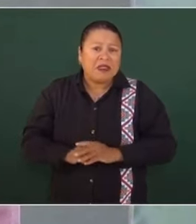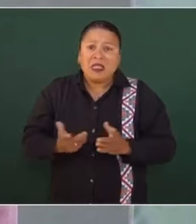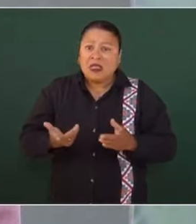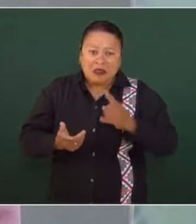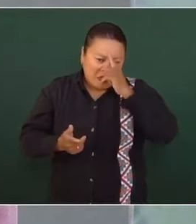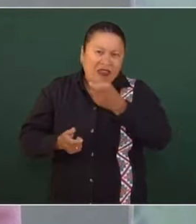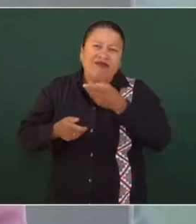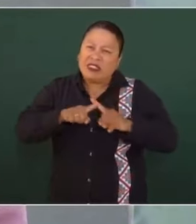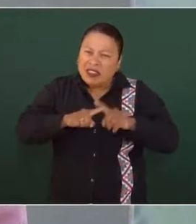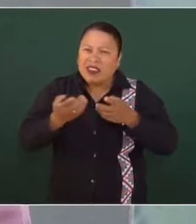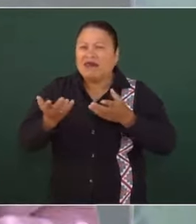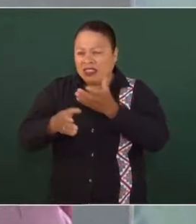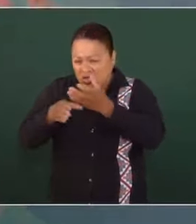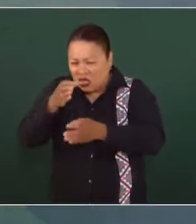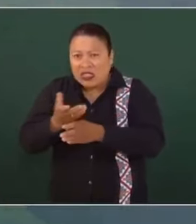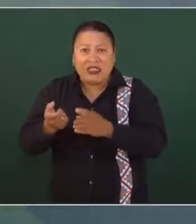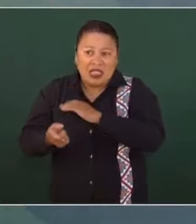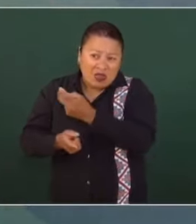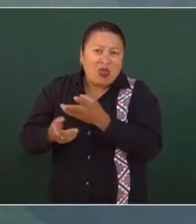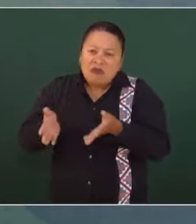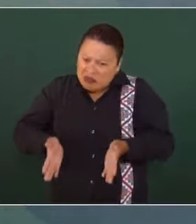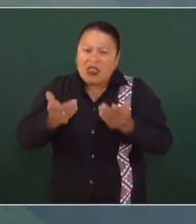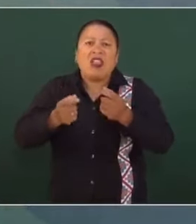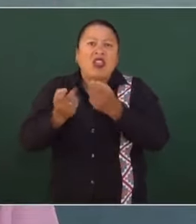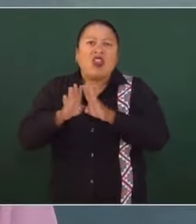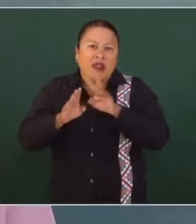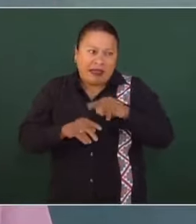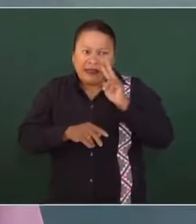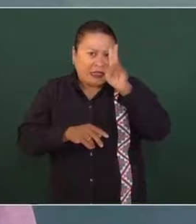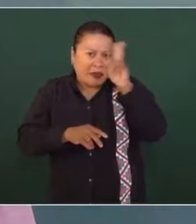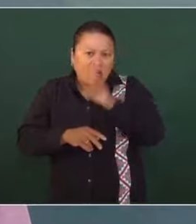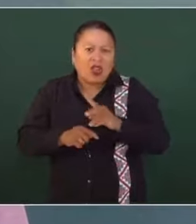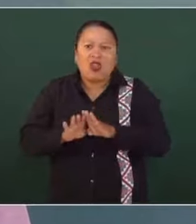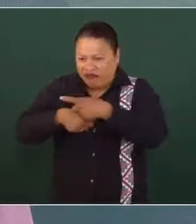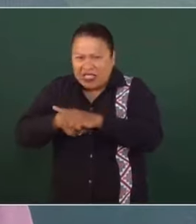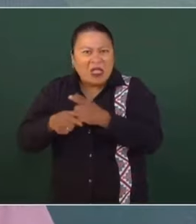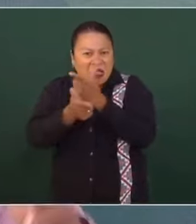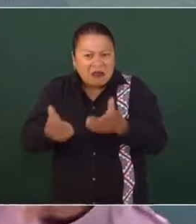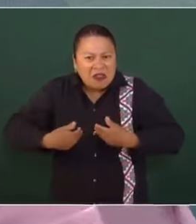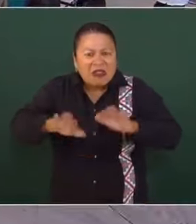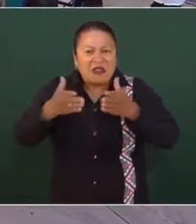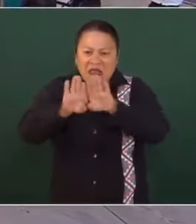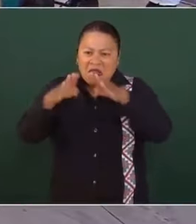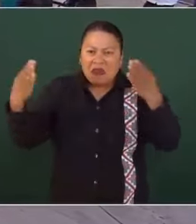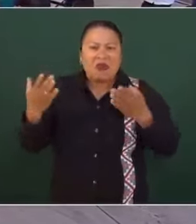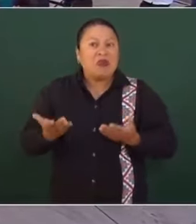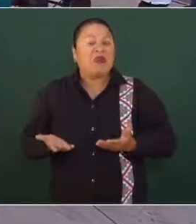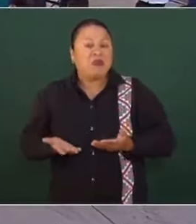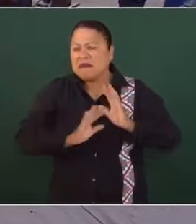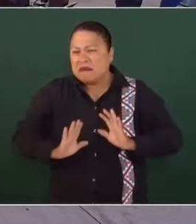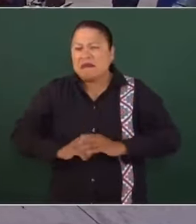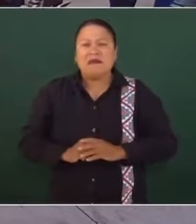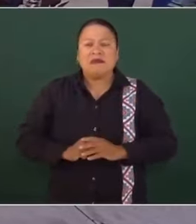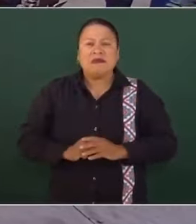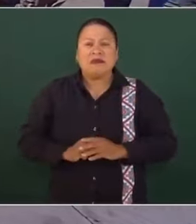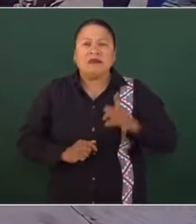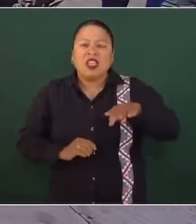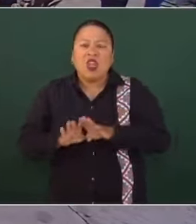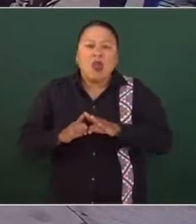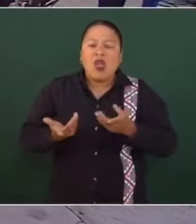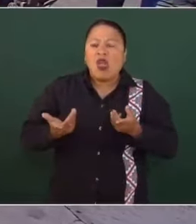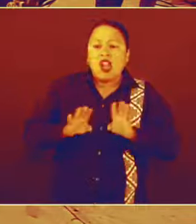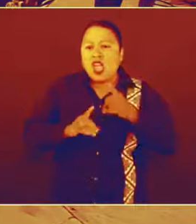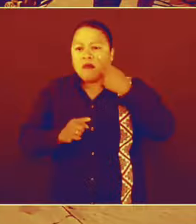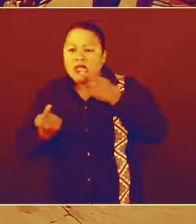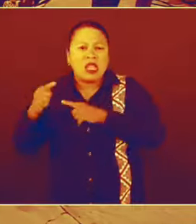liberar estos bienes y cosas peores, dejar en libertad a presuntos delincuentes, y siempre con argumentos, o mejor dicho, con excusas o